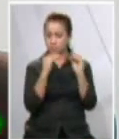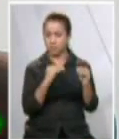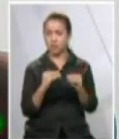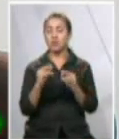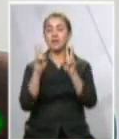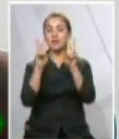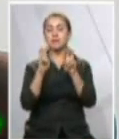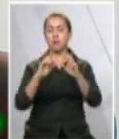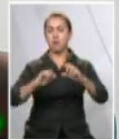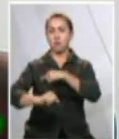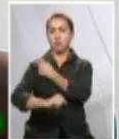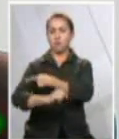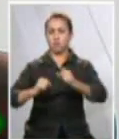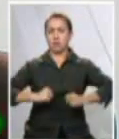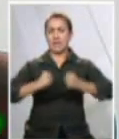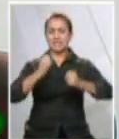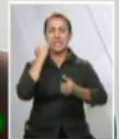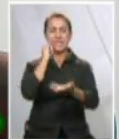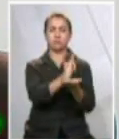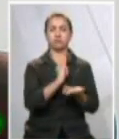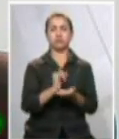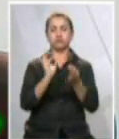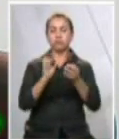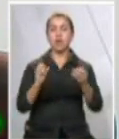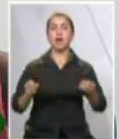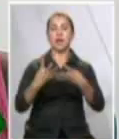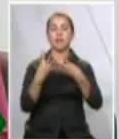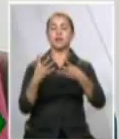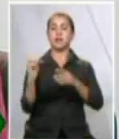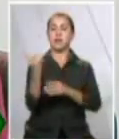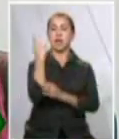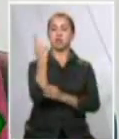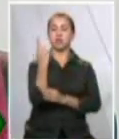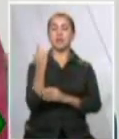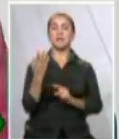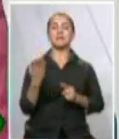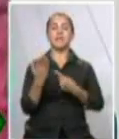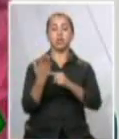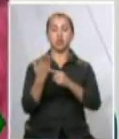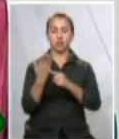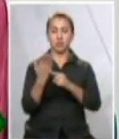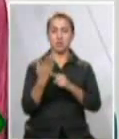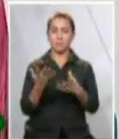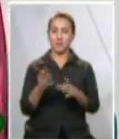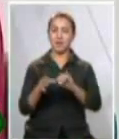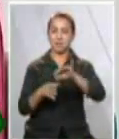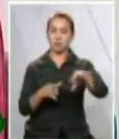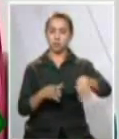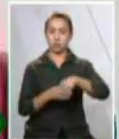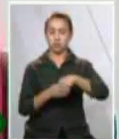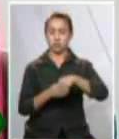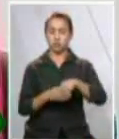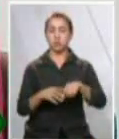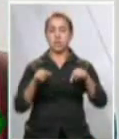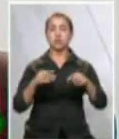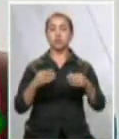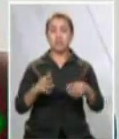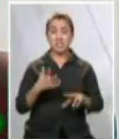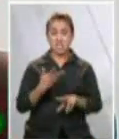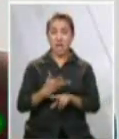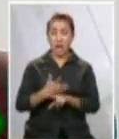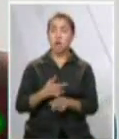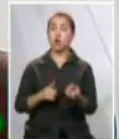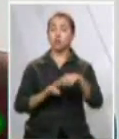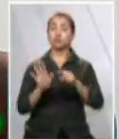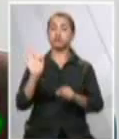el tema de fortalecer e institucionalizar la Red Nacional de Tecnologías para la Inclusión. Esto ya existe en